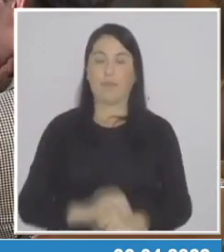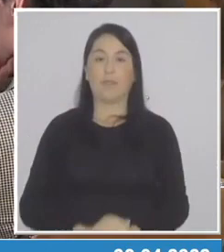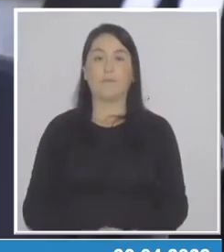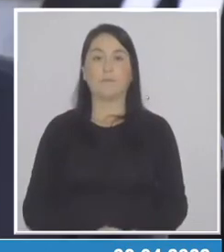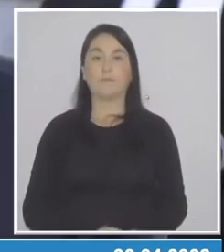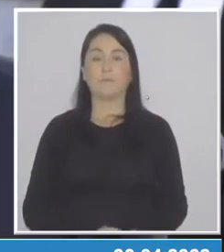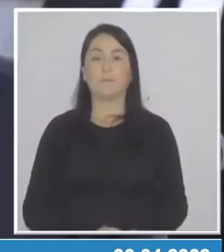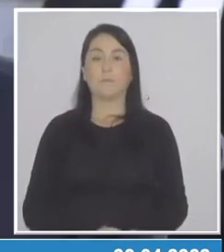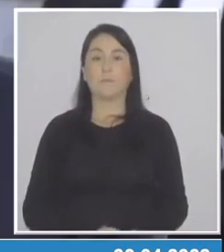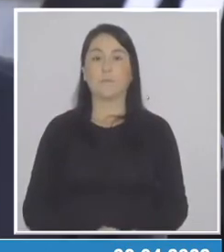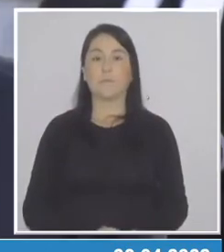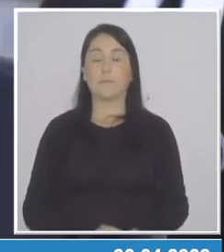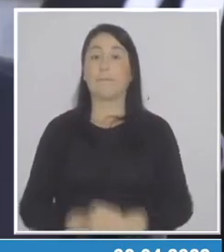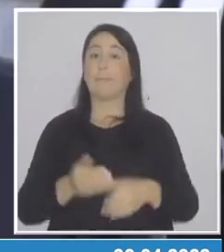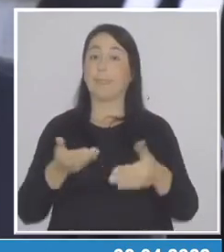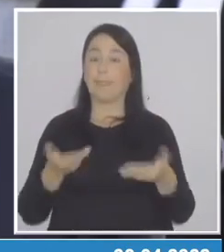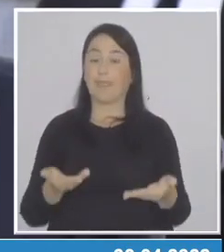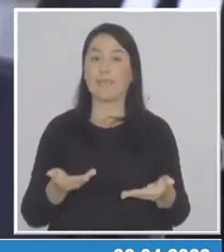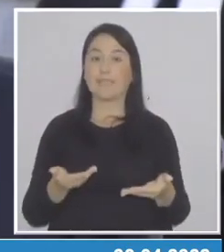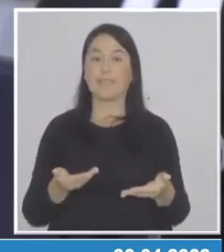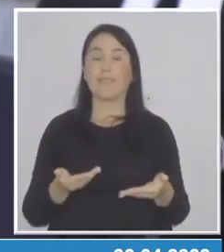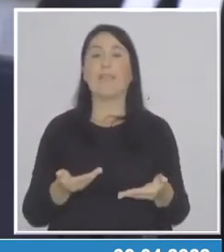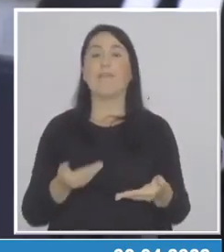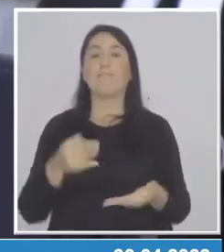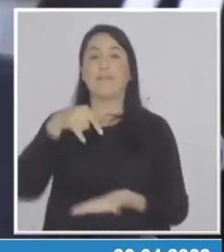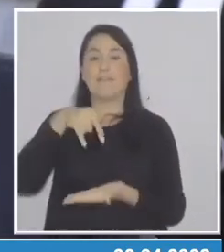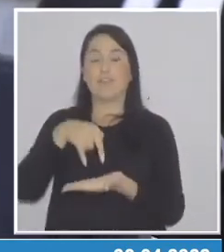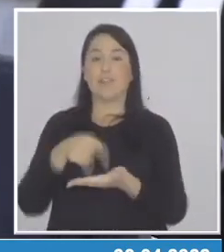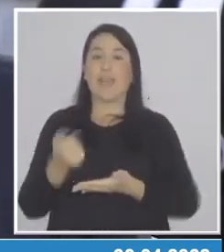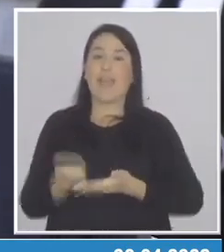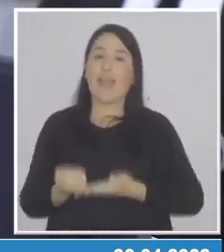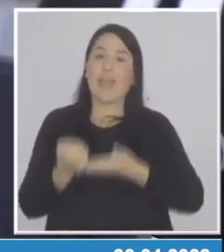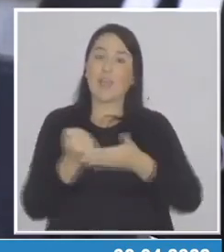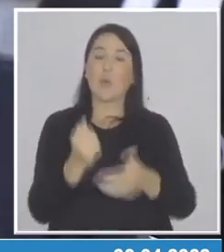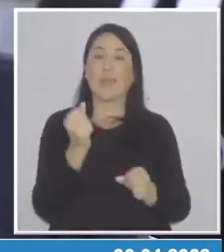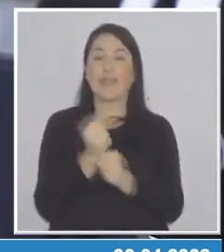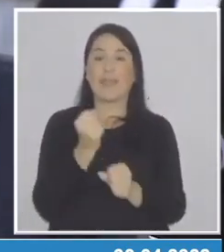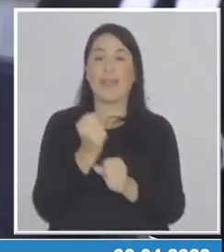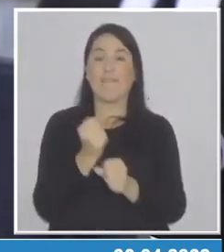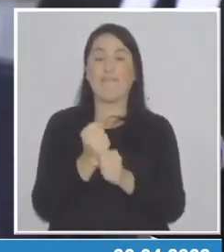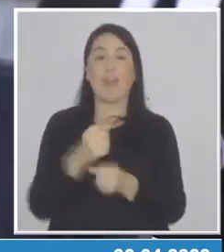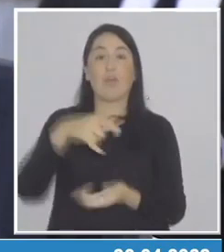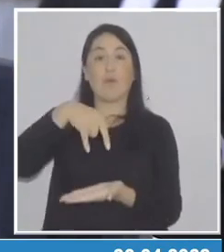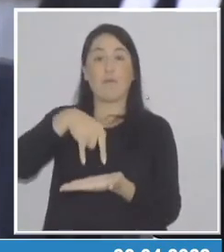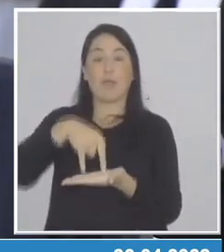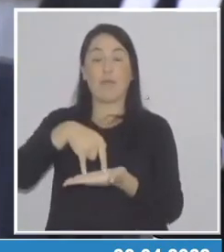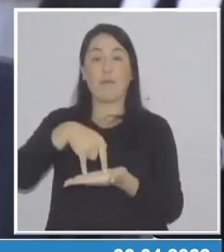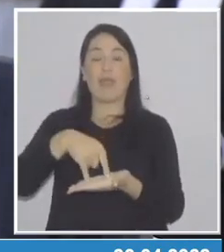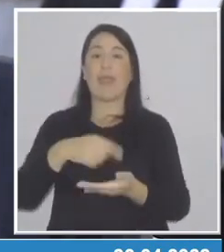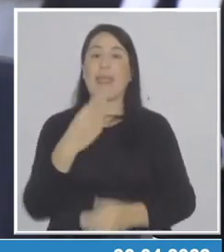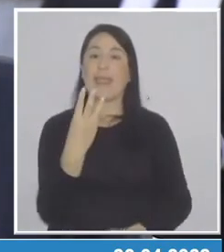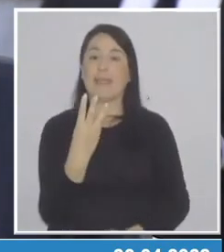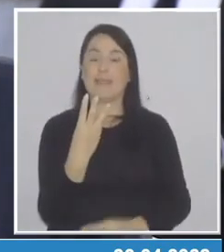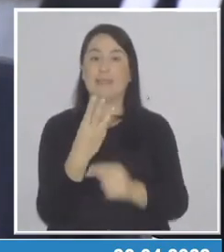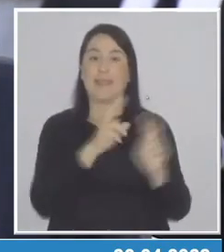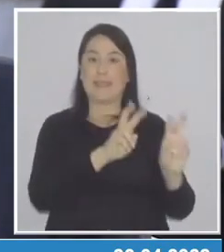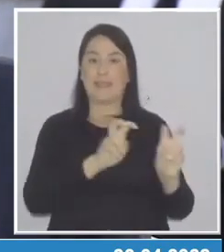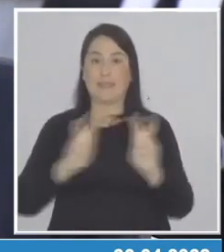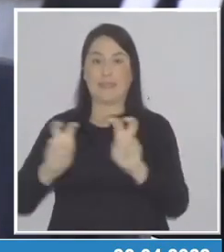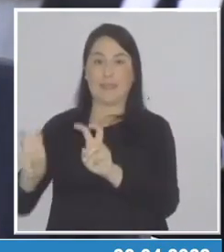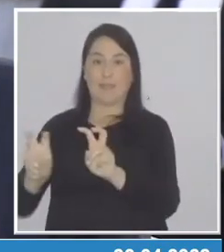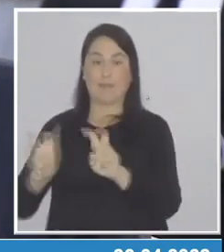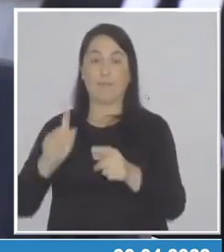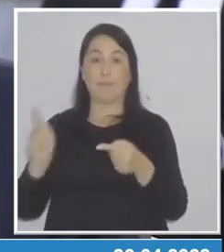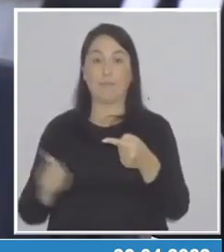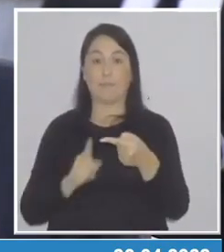Así actualmente la biblioteca contribuye al quehacer de los parlamentarios en tres grandes áreas. En primer lugar, a